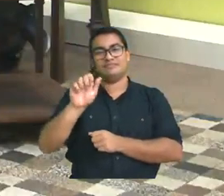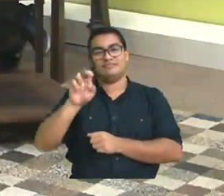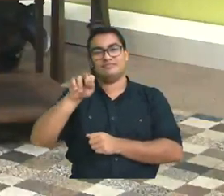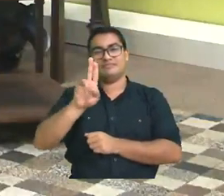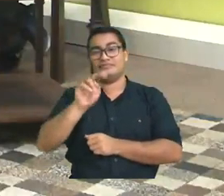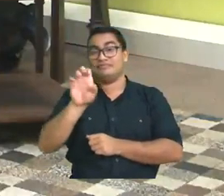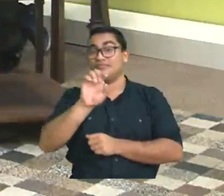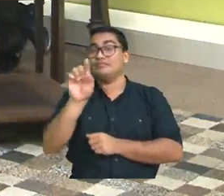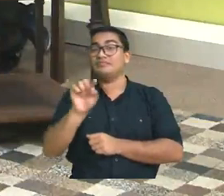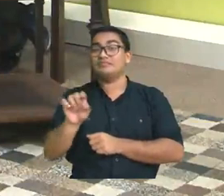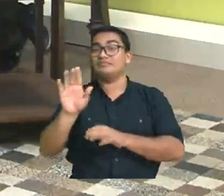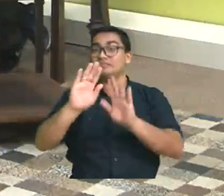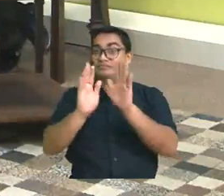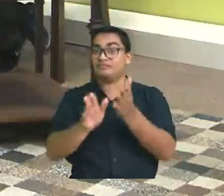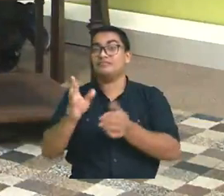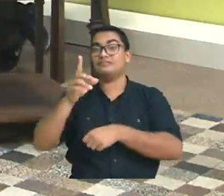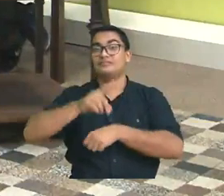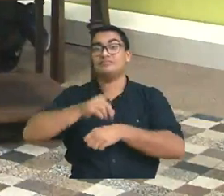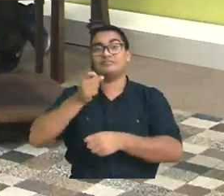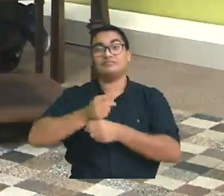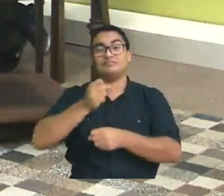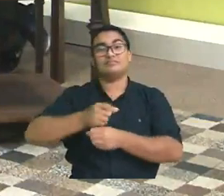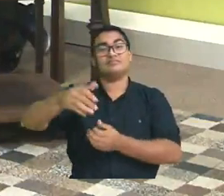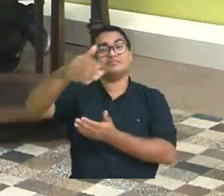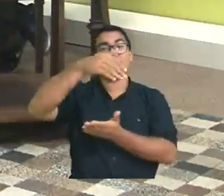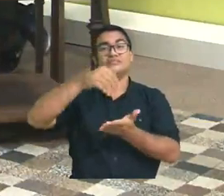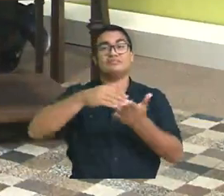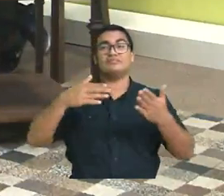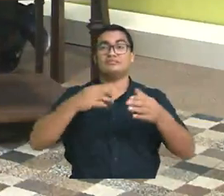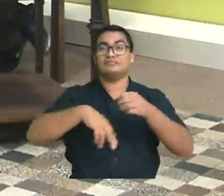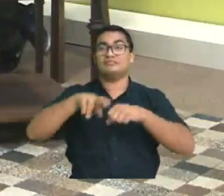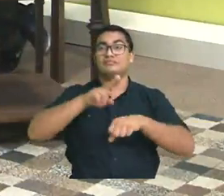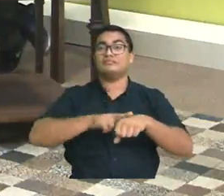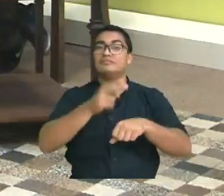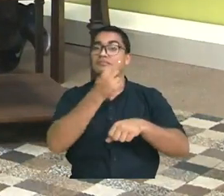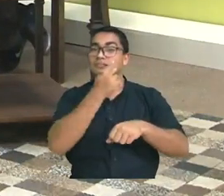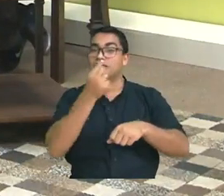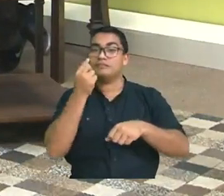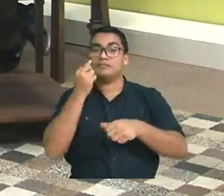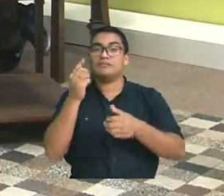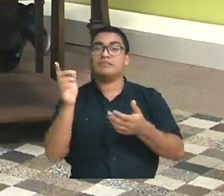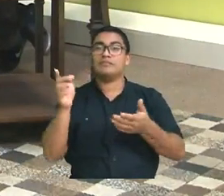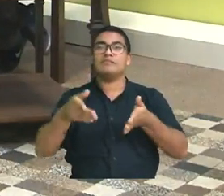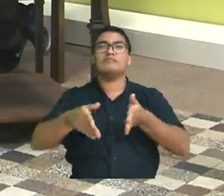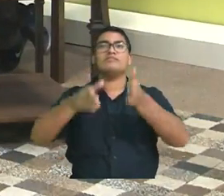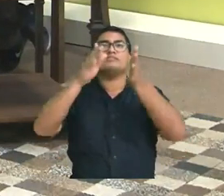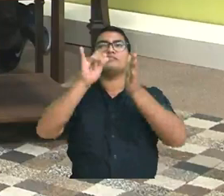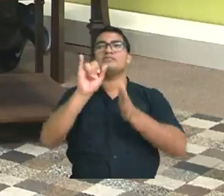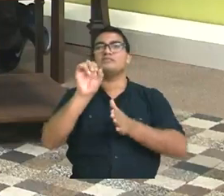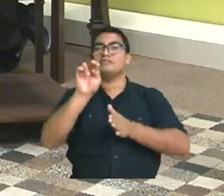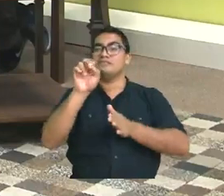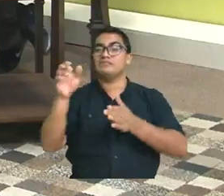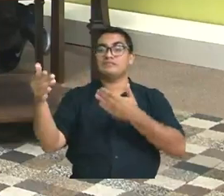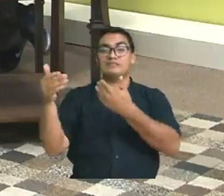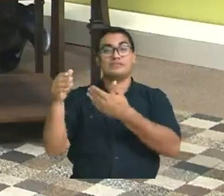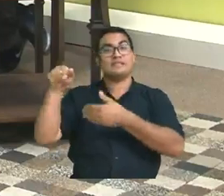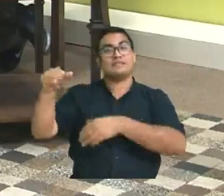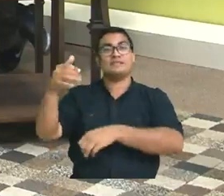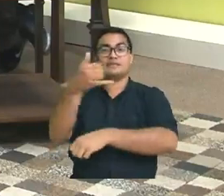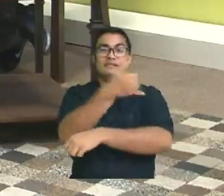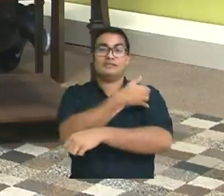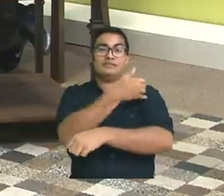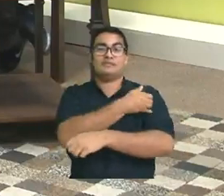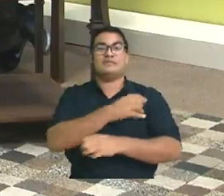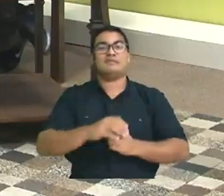es médico, parte del equipo médico del Centro Nacional de Oftalmología, ubicado en las cercanías del Instituto Nicaragüense de Seguridad Social.